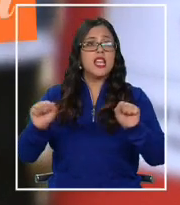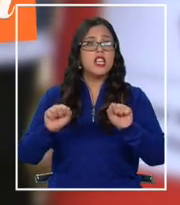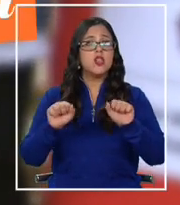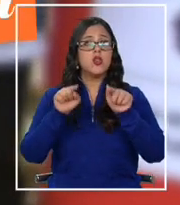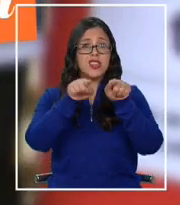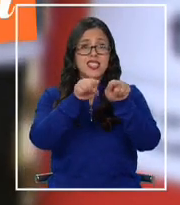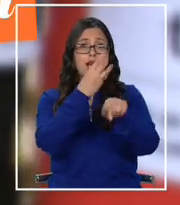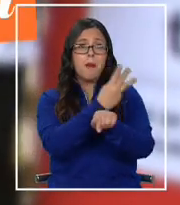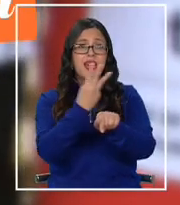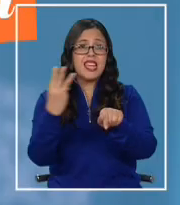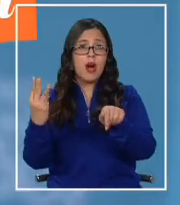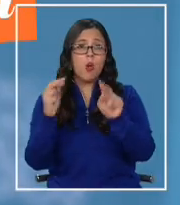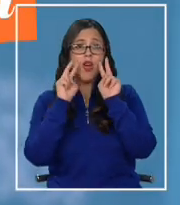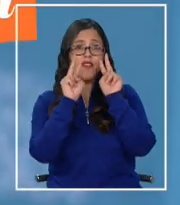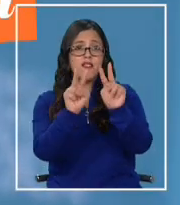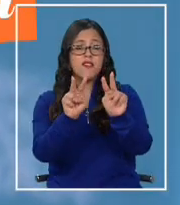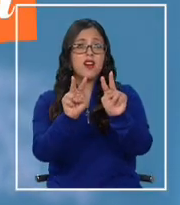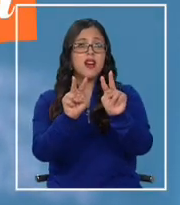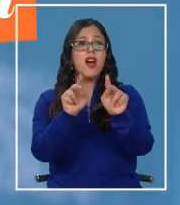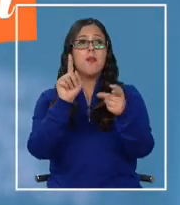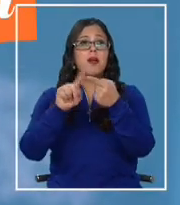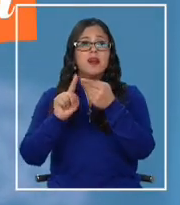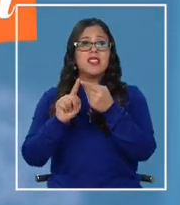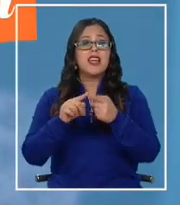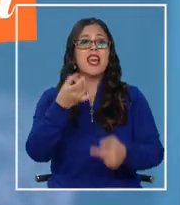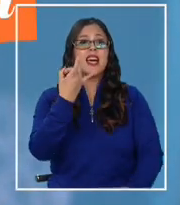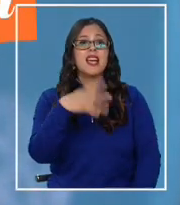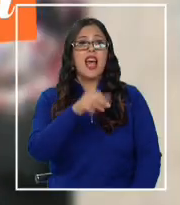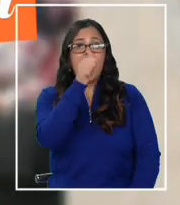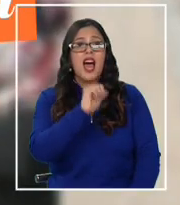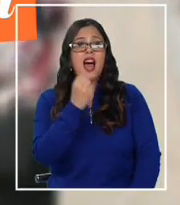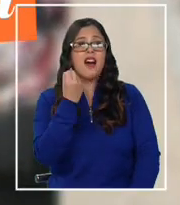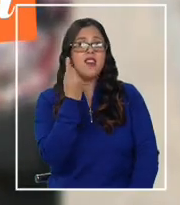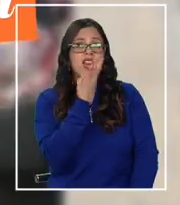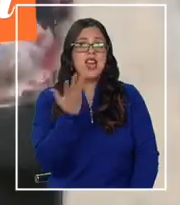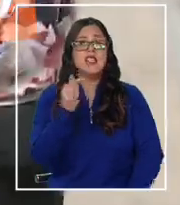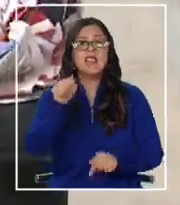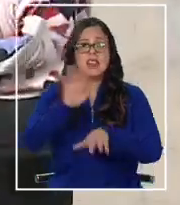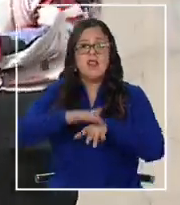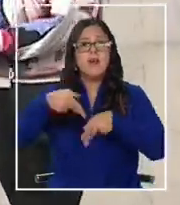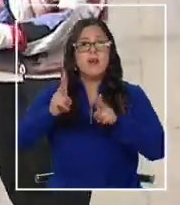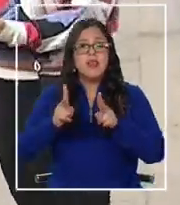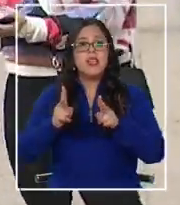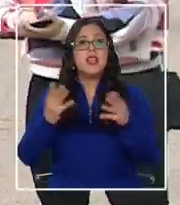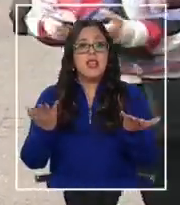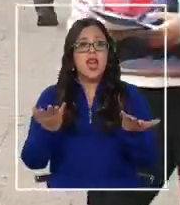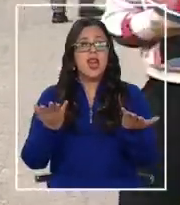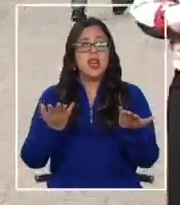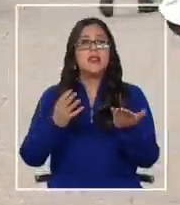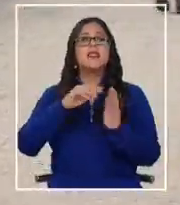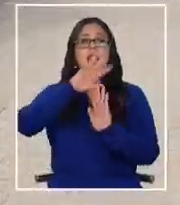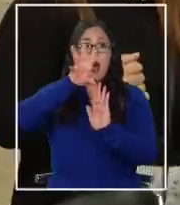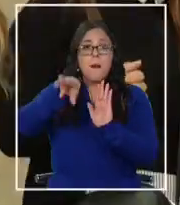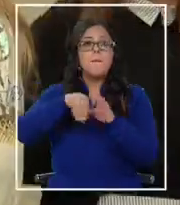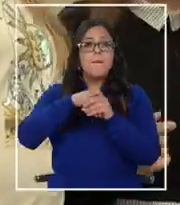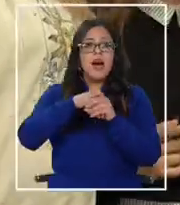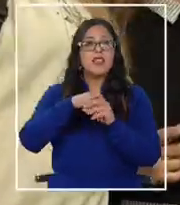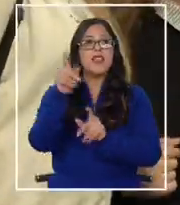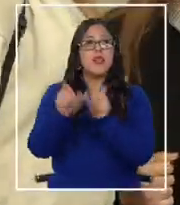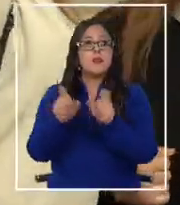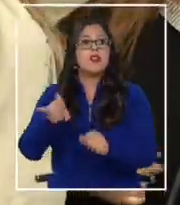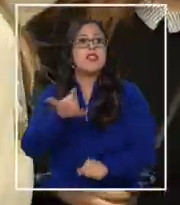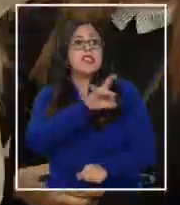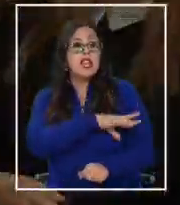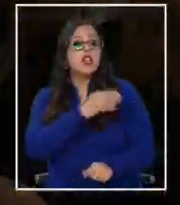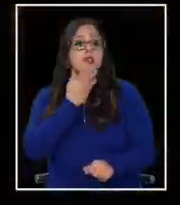este sitio web. Para participar se requiere de la clave única, lo que permitirá incluso que sean parte de este proceso los chilenos